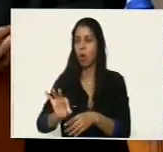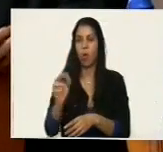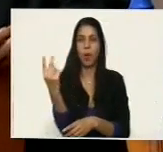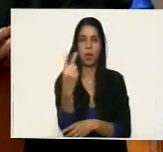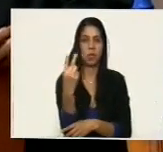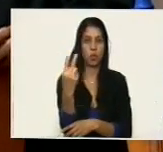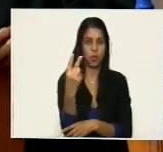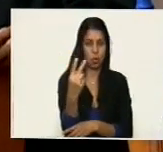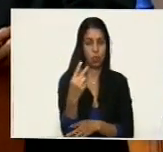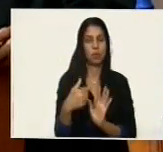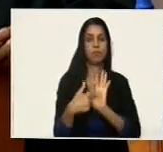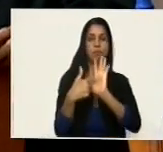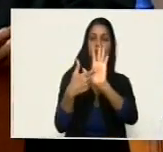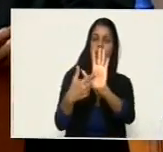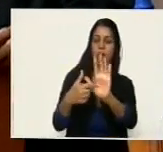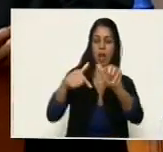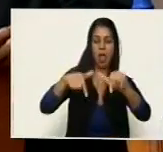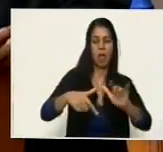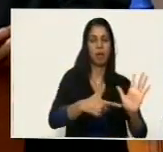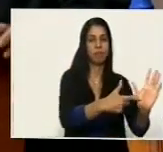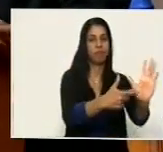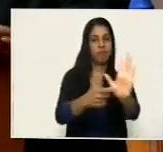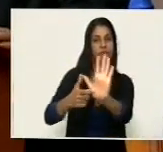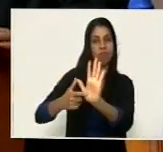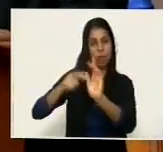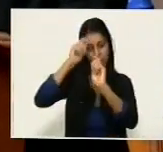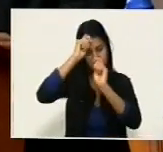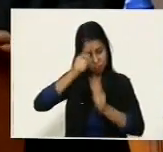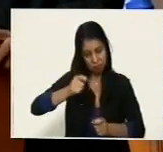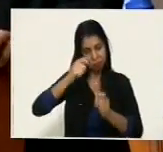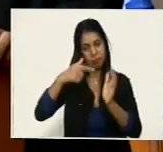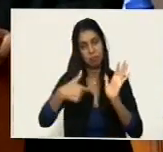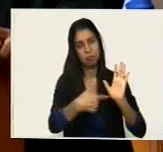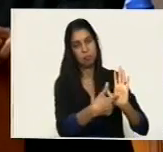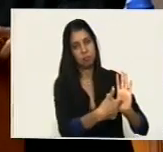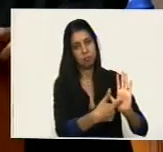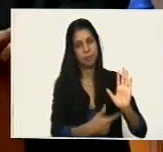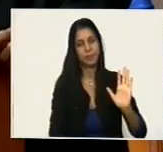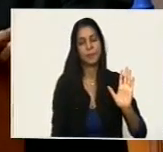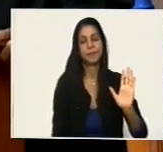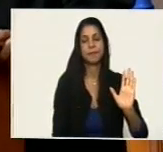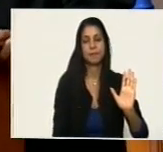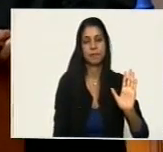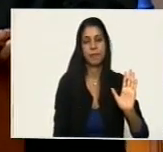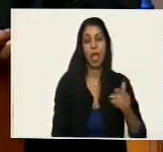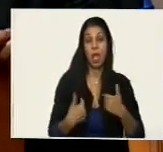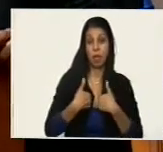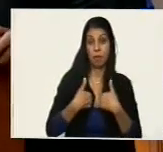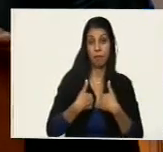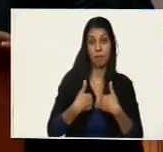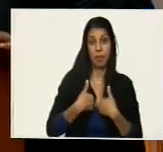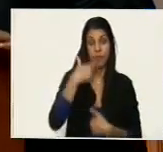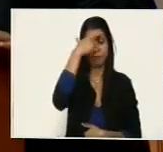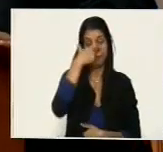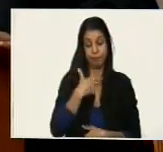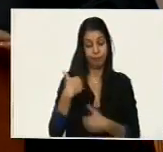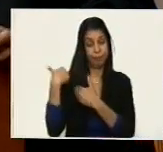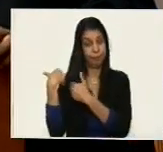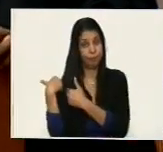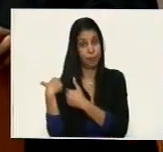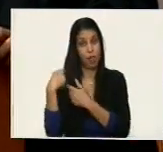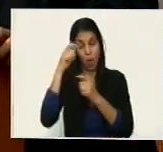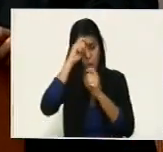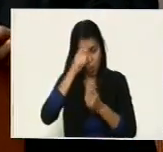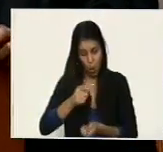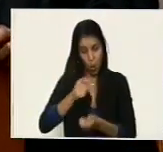compatriotas ante esta honorable plenaria de la Asamblea Nacional Constituyente. Me corresponde a mí el honor de presentar